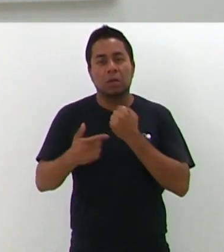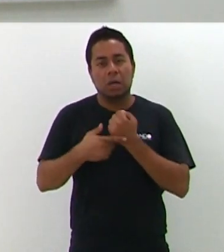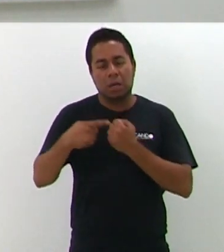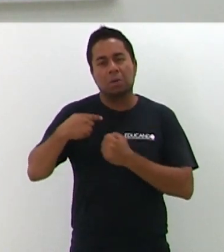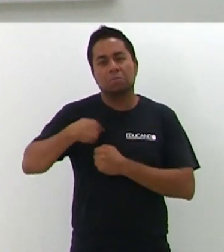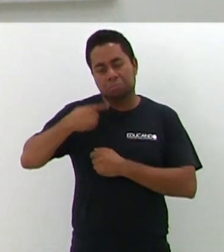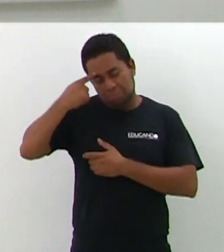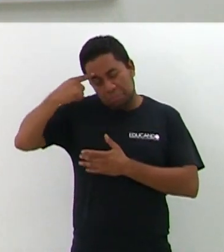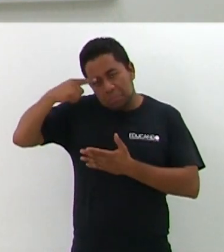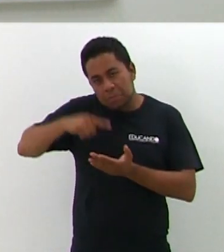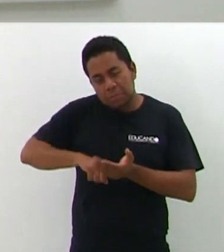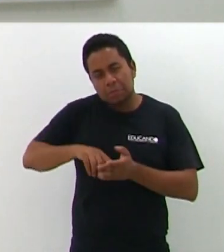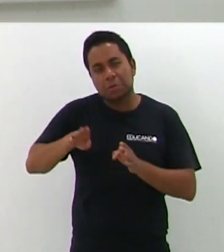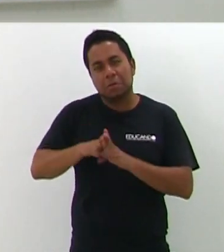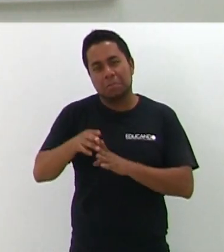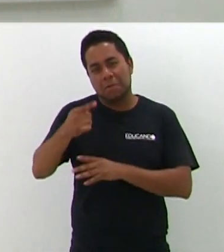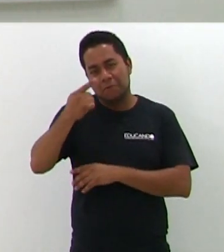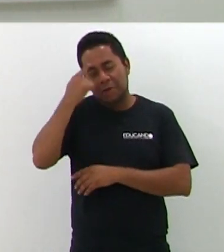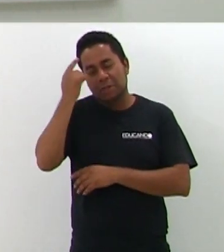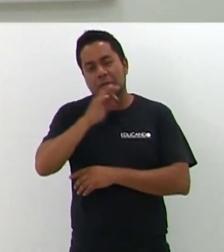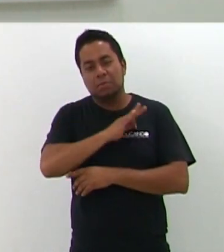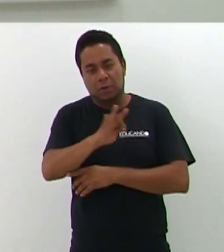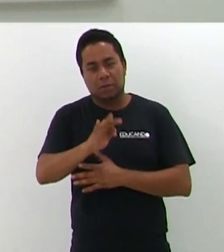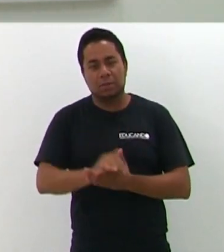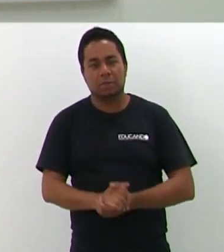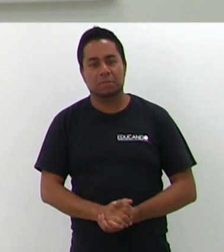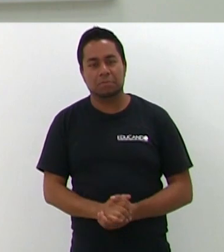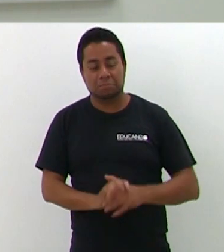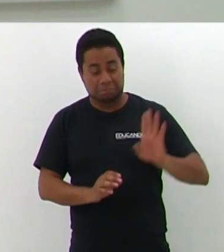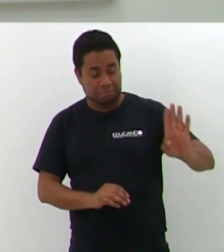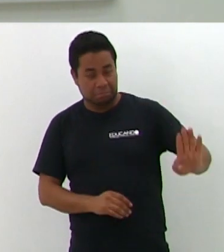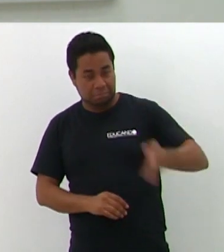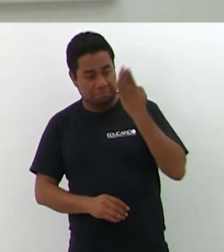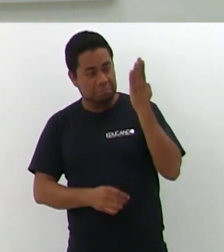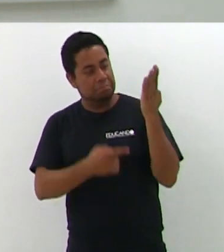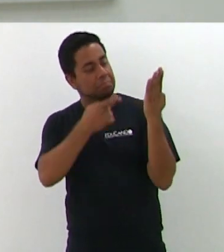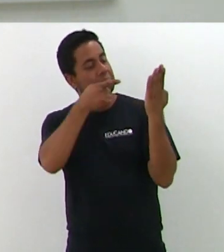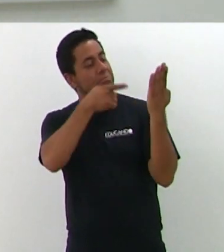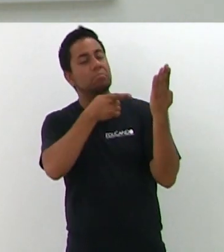creo que te será bastante fácil. Tenemos